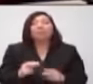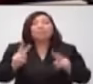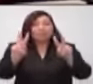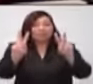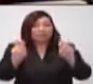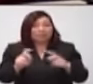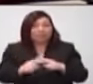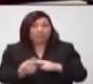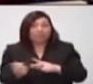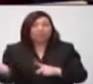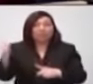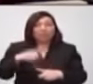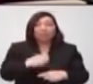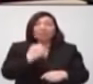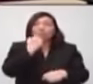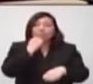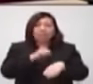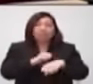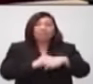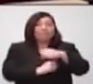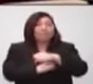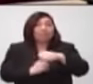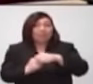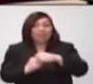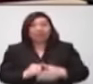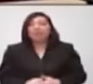Salvador, llega hasta Puente Piedra, son